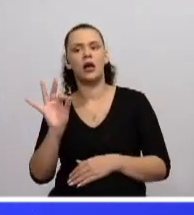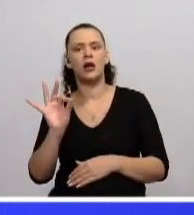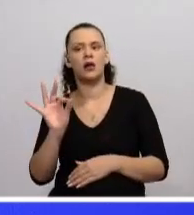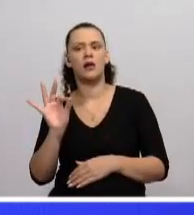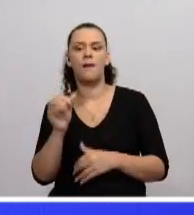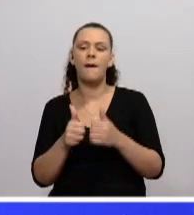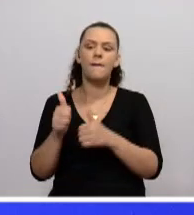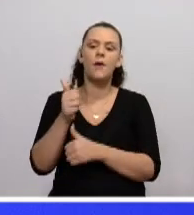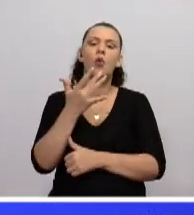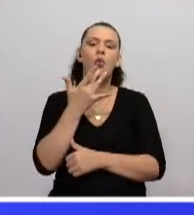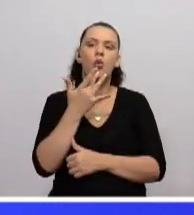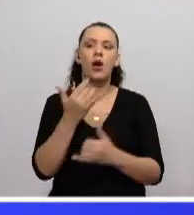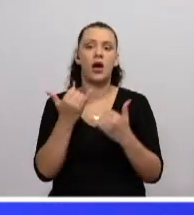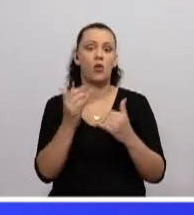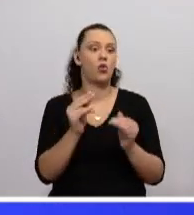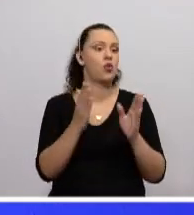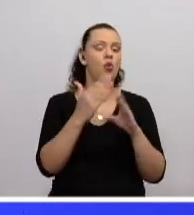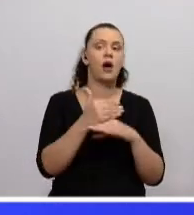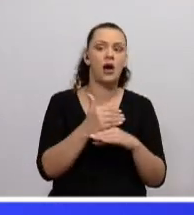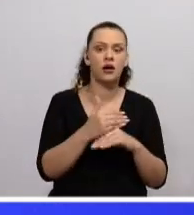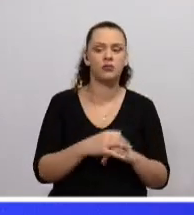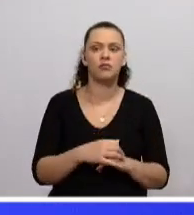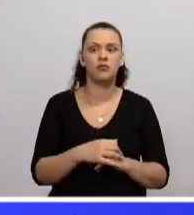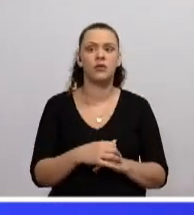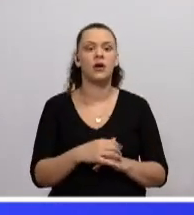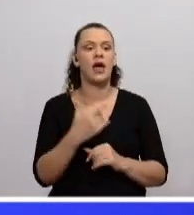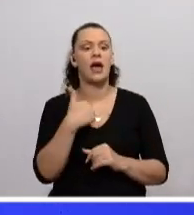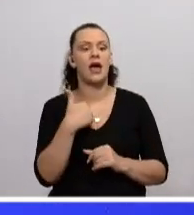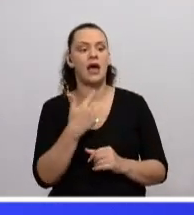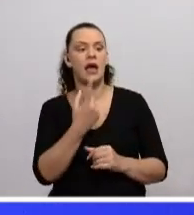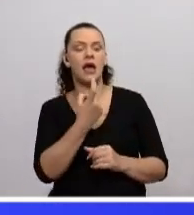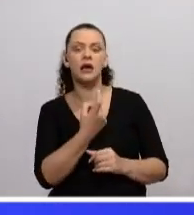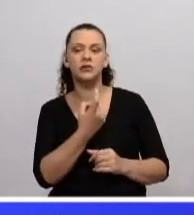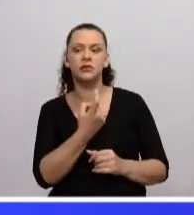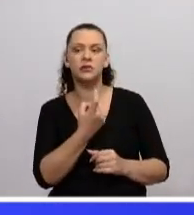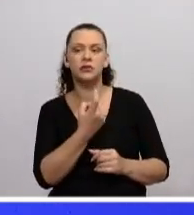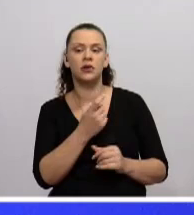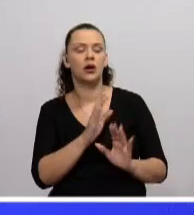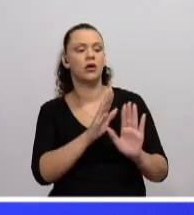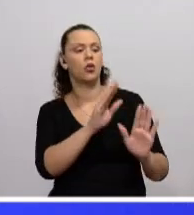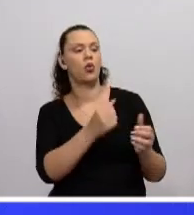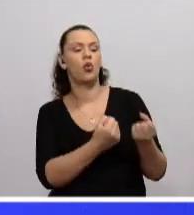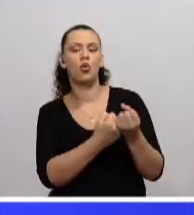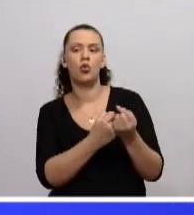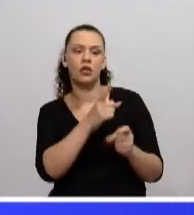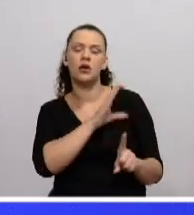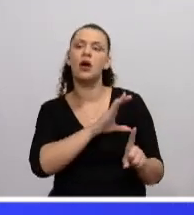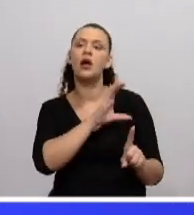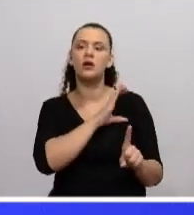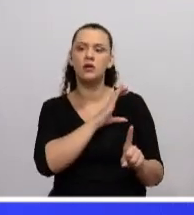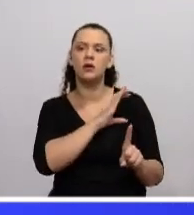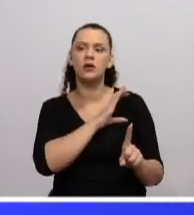priorizando el gusto Ahora cuando no hay cuando más bien lo que hay escasez prescindir de un de estas características